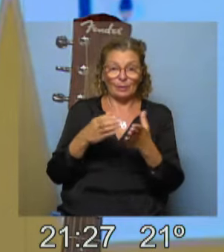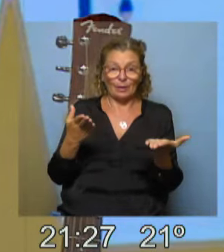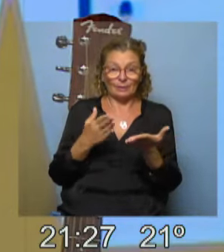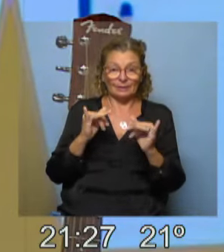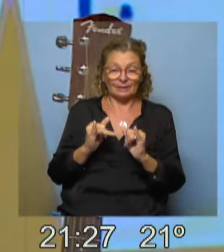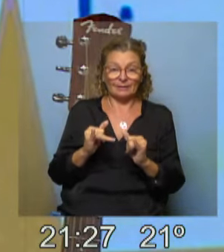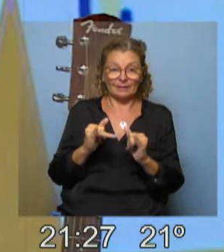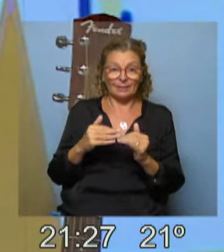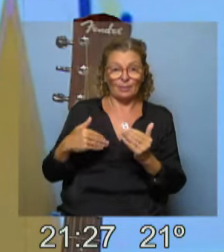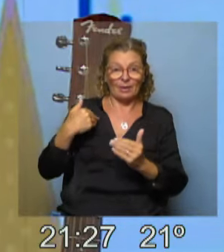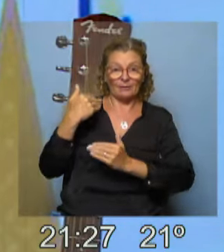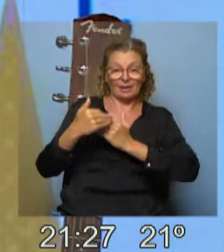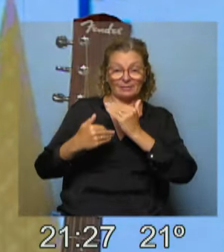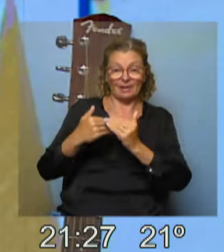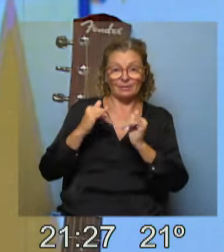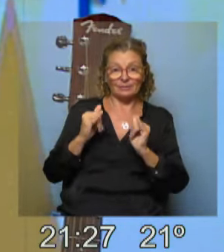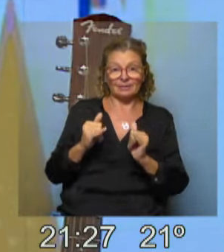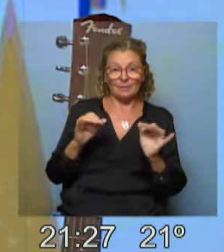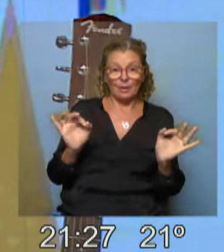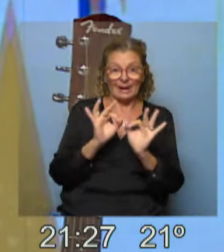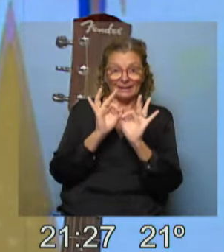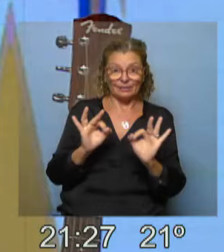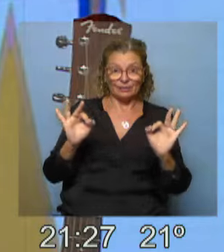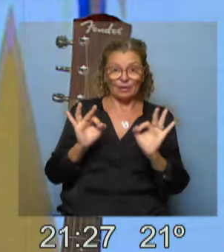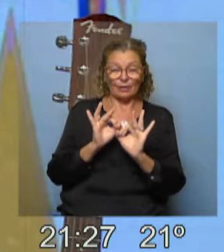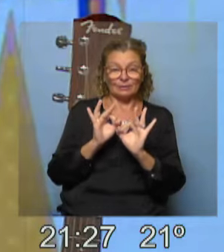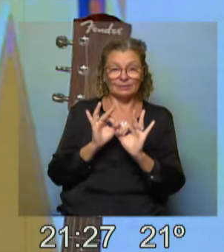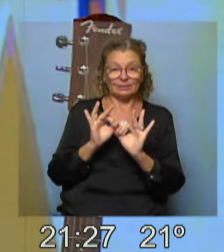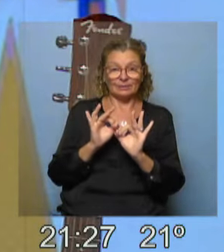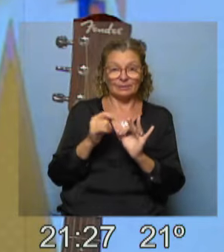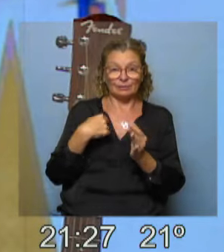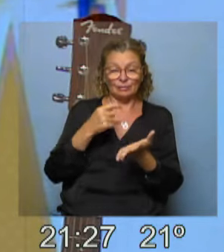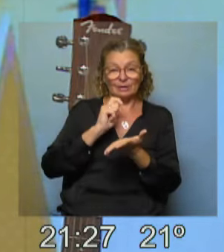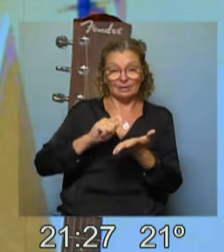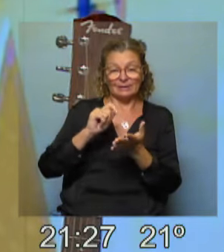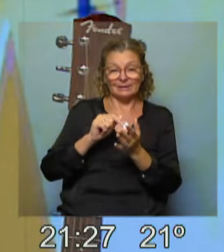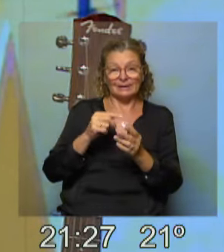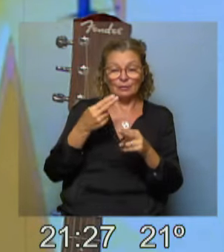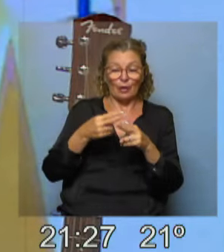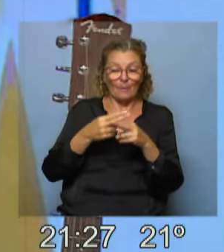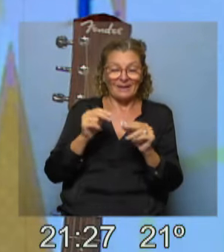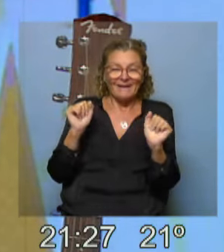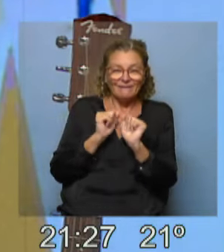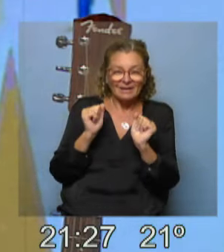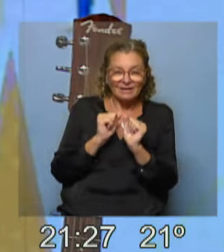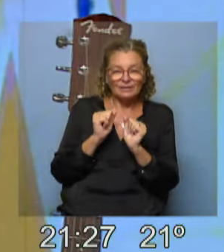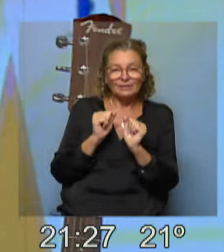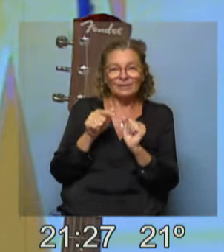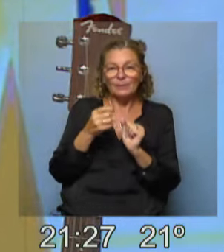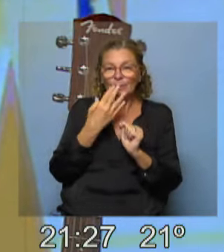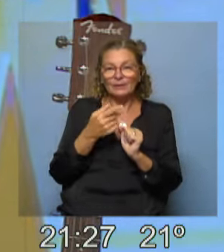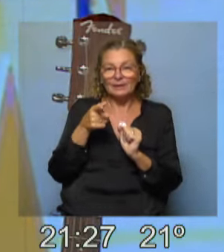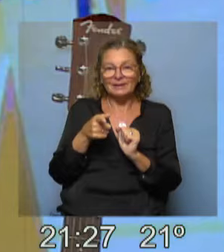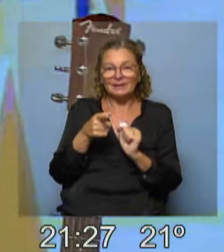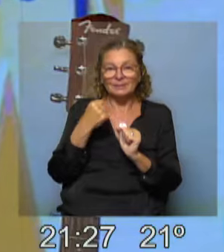hemos progresado y hicimos esta canción que la compuse yo, se llama Invierno. Y bueno, ahí vamos